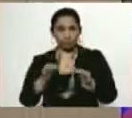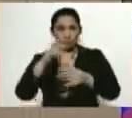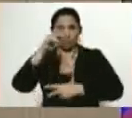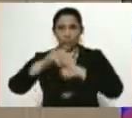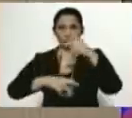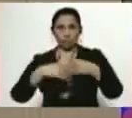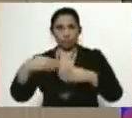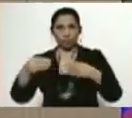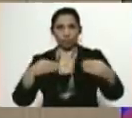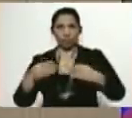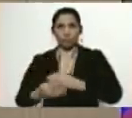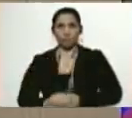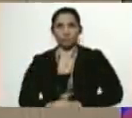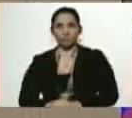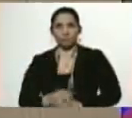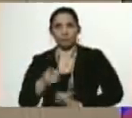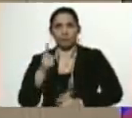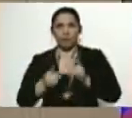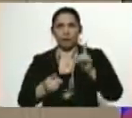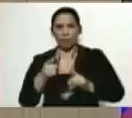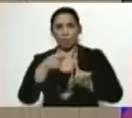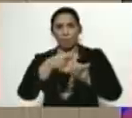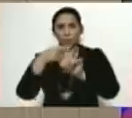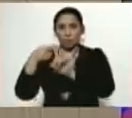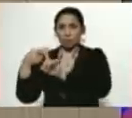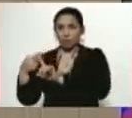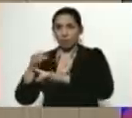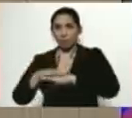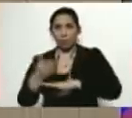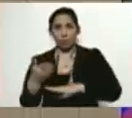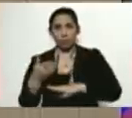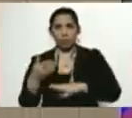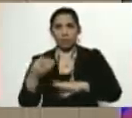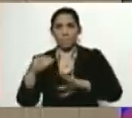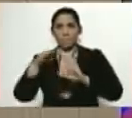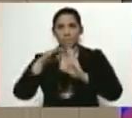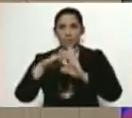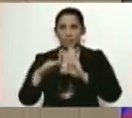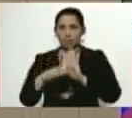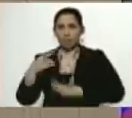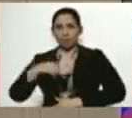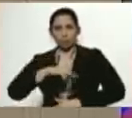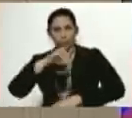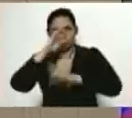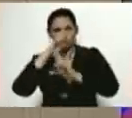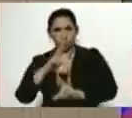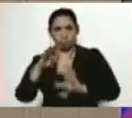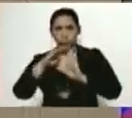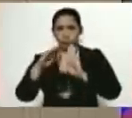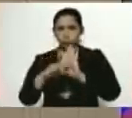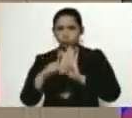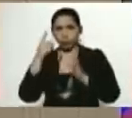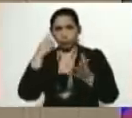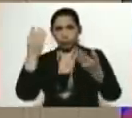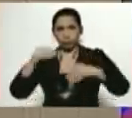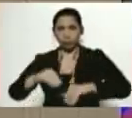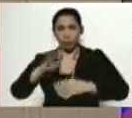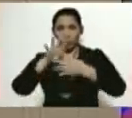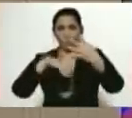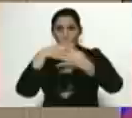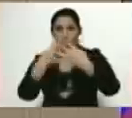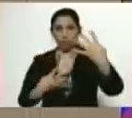de flexibilización. Y eso es algo muy positivo, porque en la medida en que cumplamos el protocolo que está establecido, es decir, los